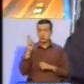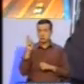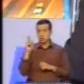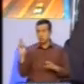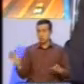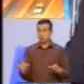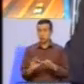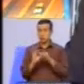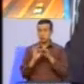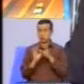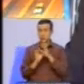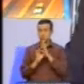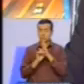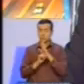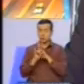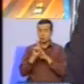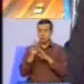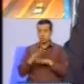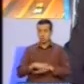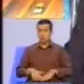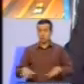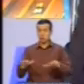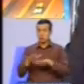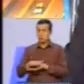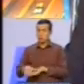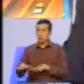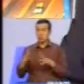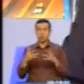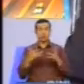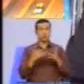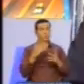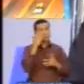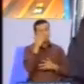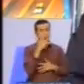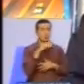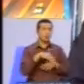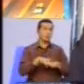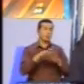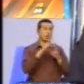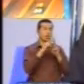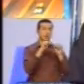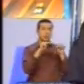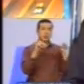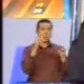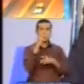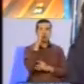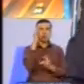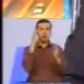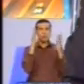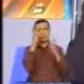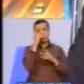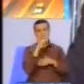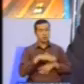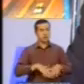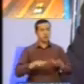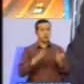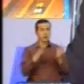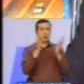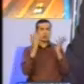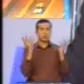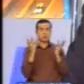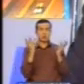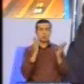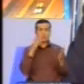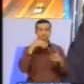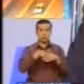atado al desarrollo local y territorial, porque tenemos una linda y maravillosa naturaleza, tenemos unas lindas carreteras, pero